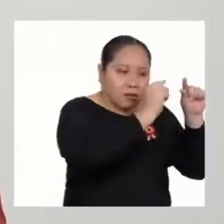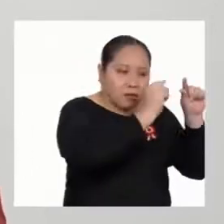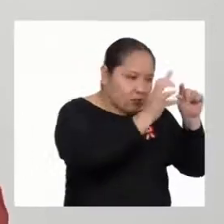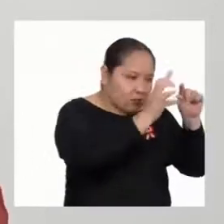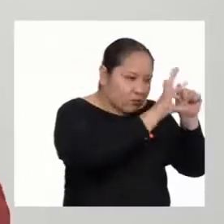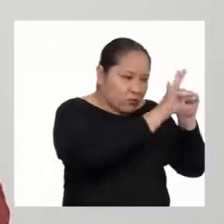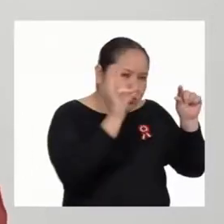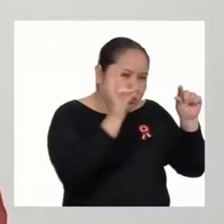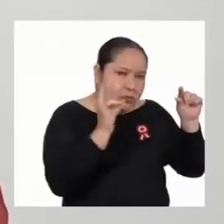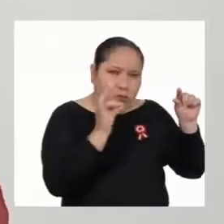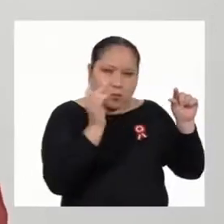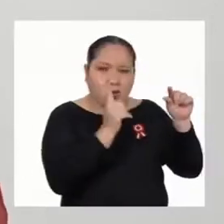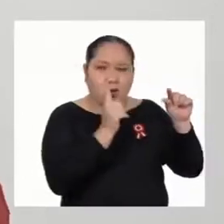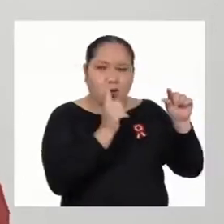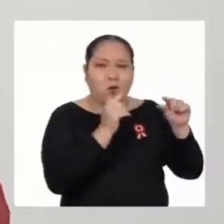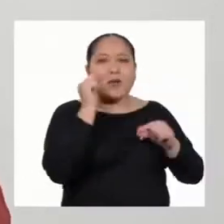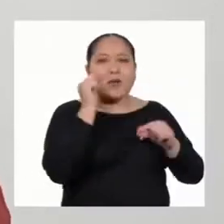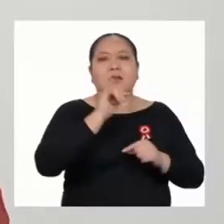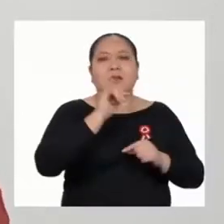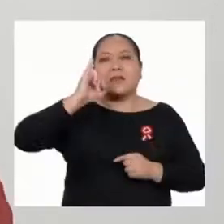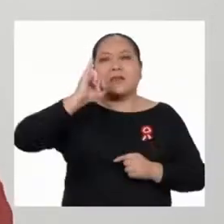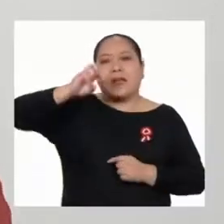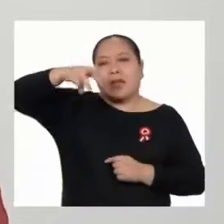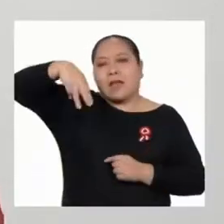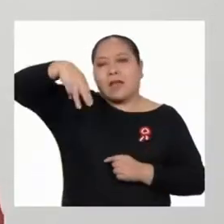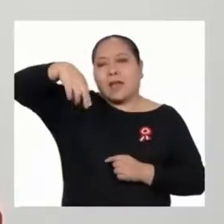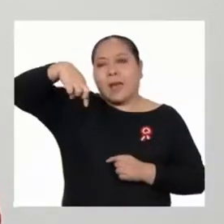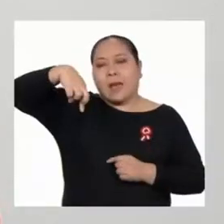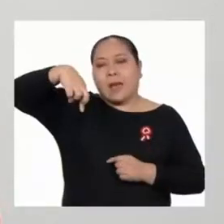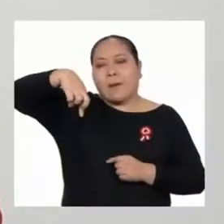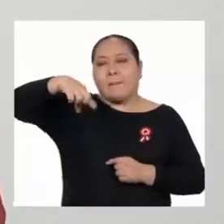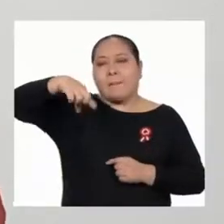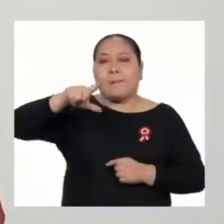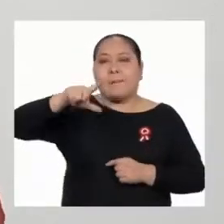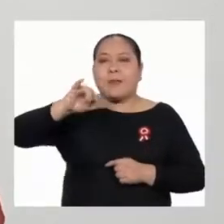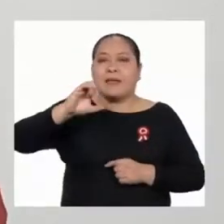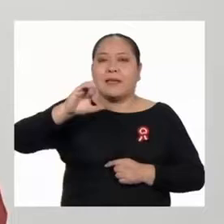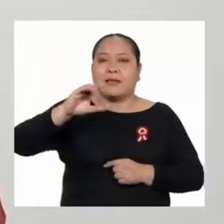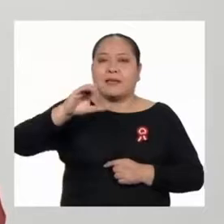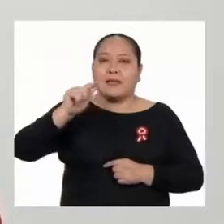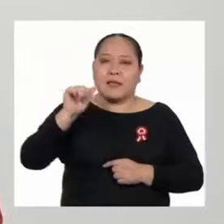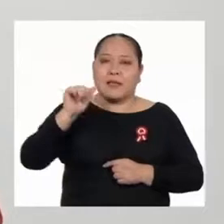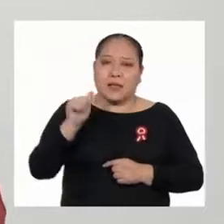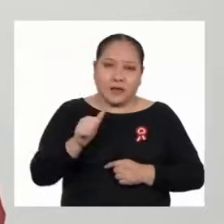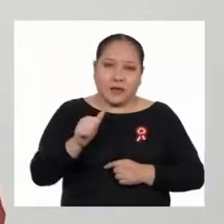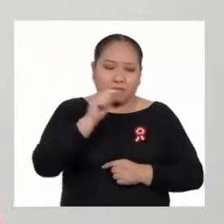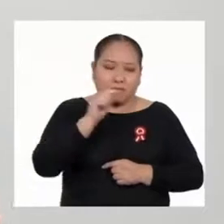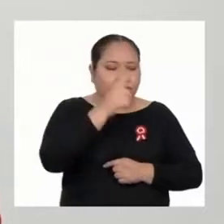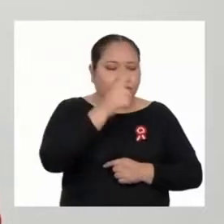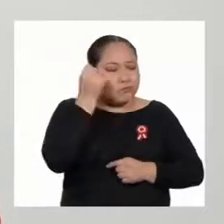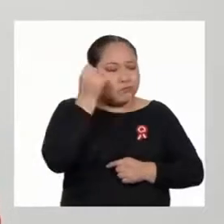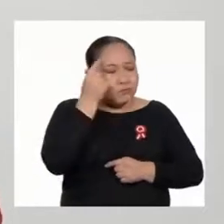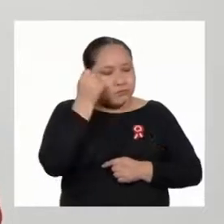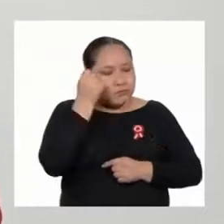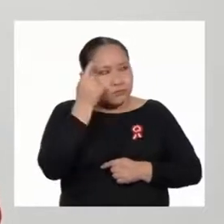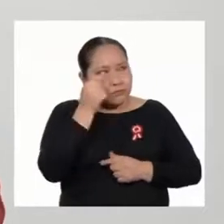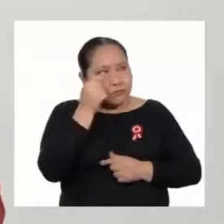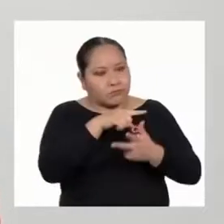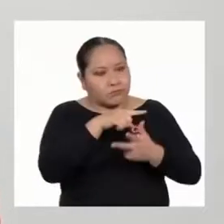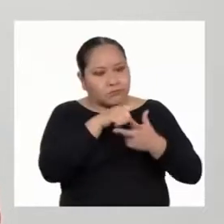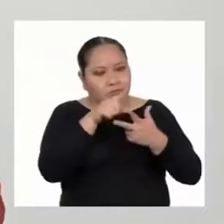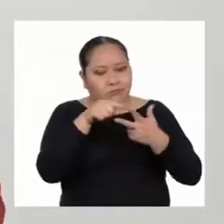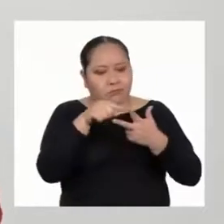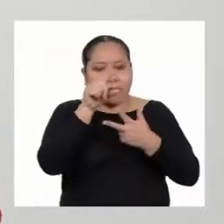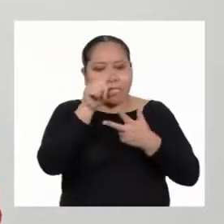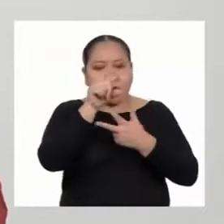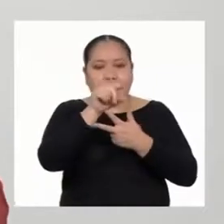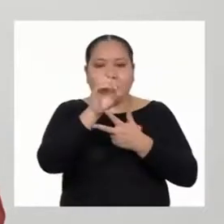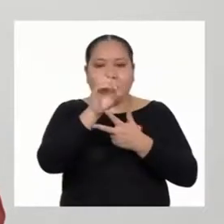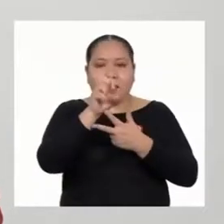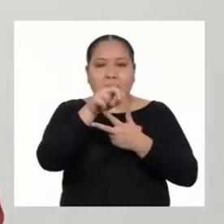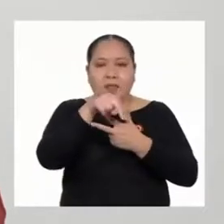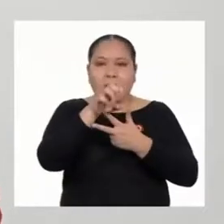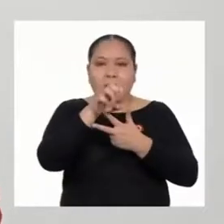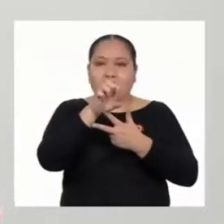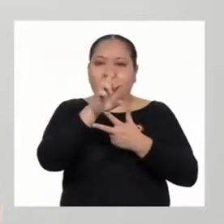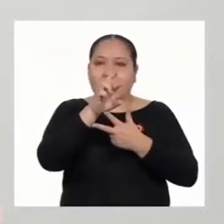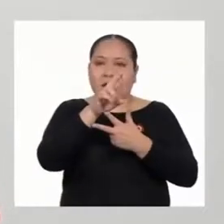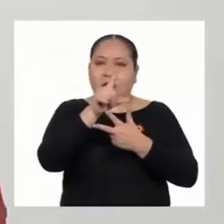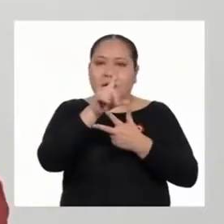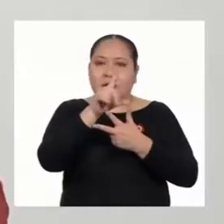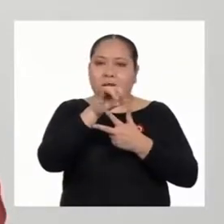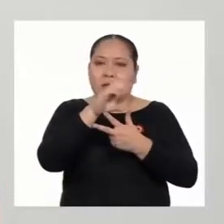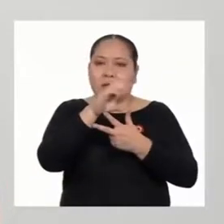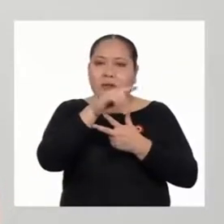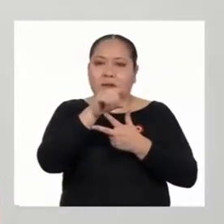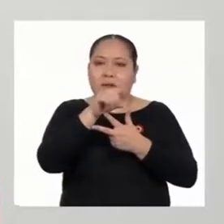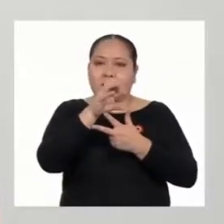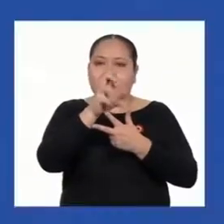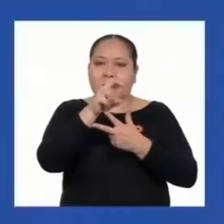implícita. Por eso no subrayamos ninguna idea principal, sino que gracias a la macrorregla de generalización la podemos